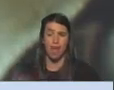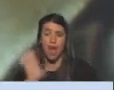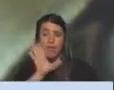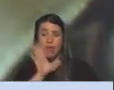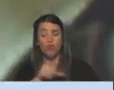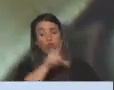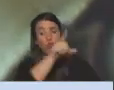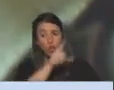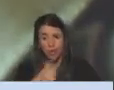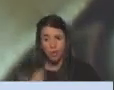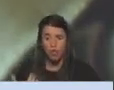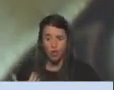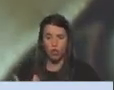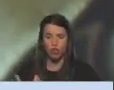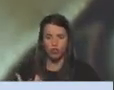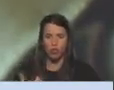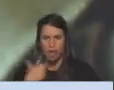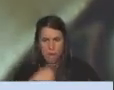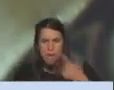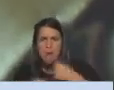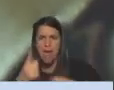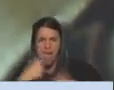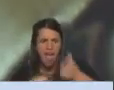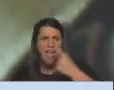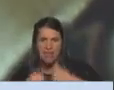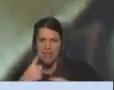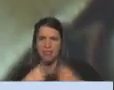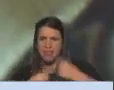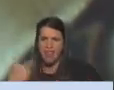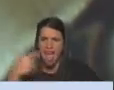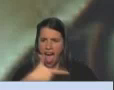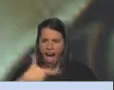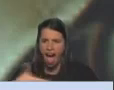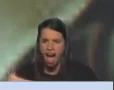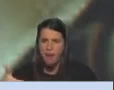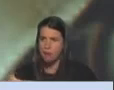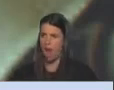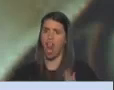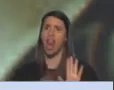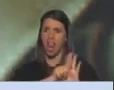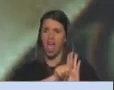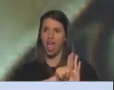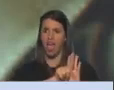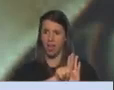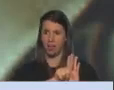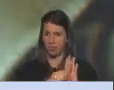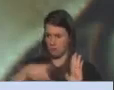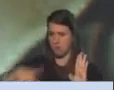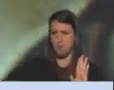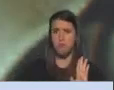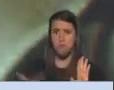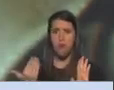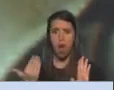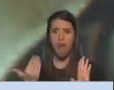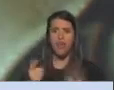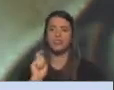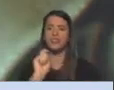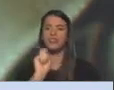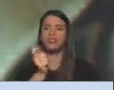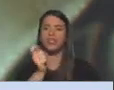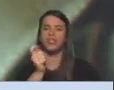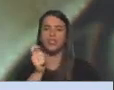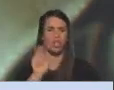venta legal de armas, la aportación legal de armas. Toc, toc, golpean la puerta.